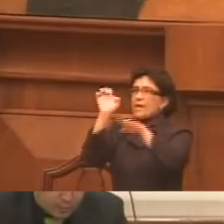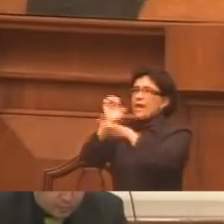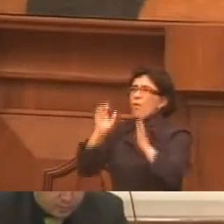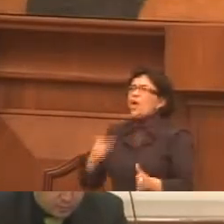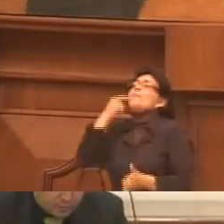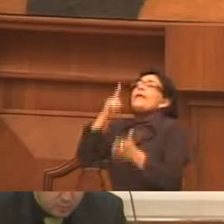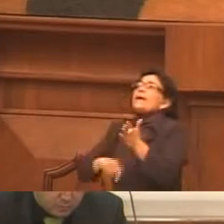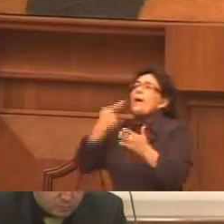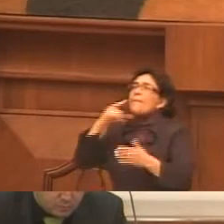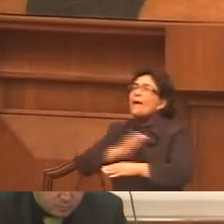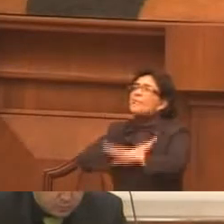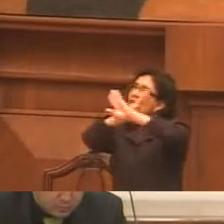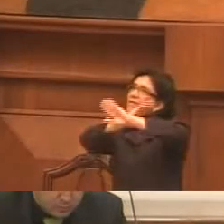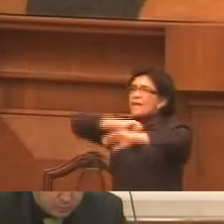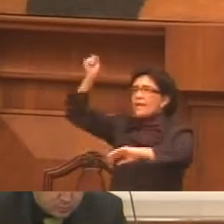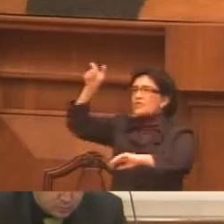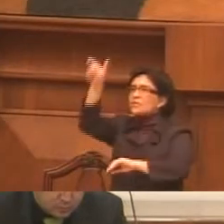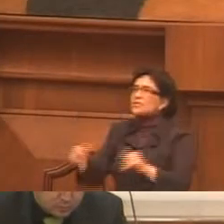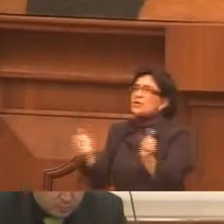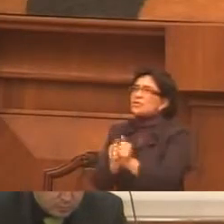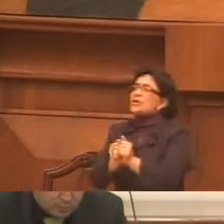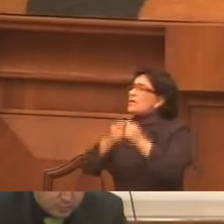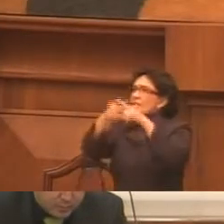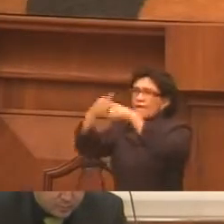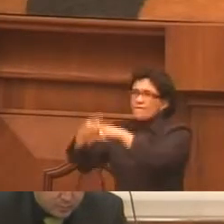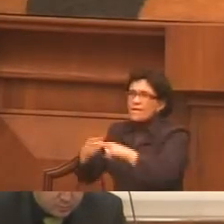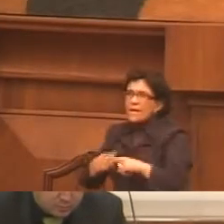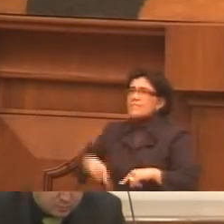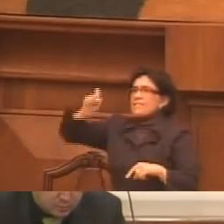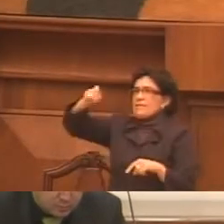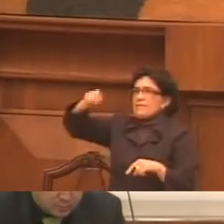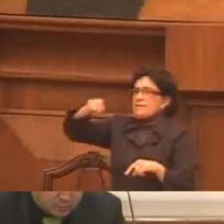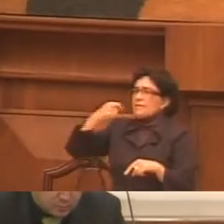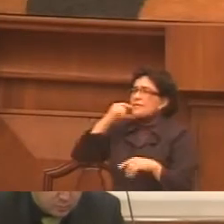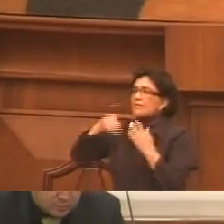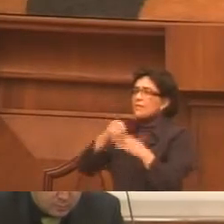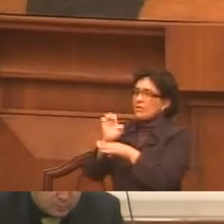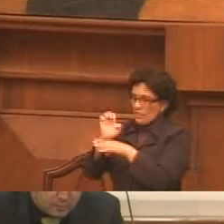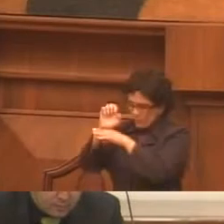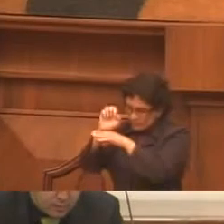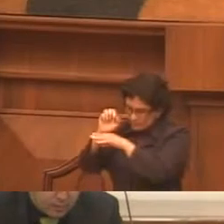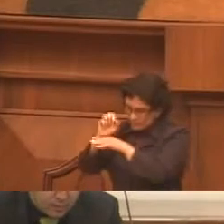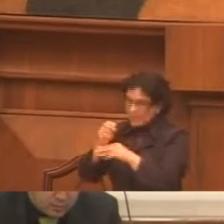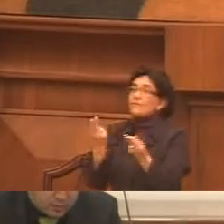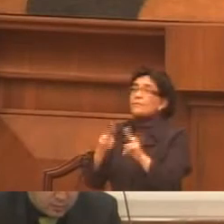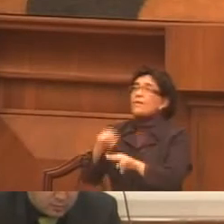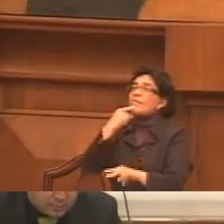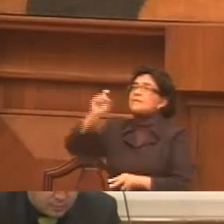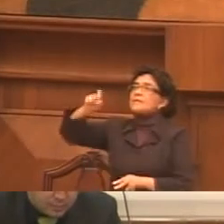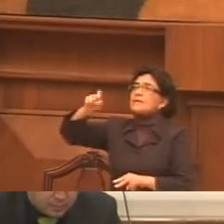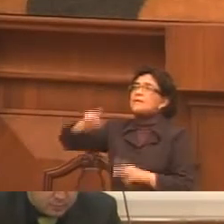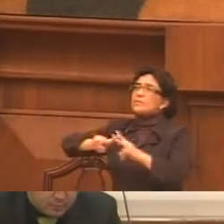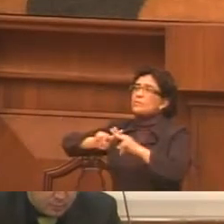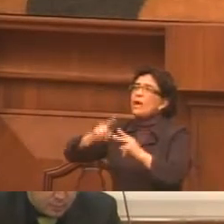convivencia en un marco de respeto y tolerancia, con principios éticos y morales, y más